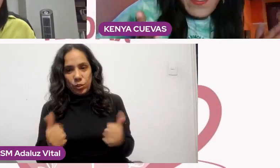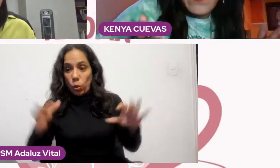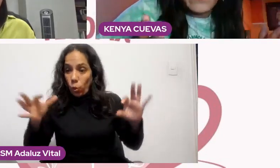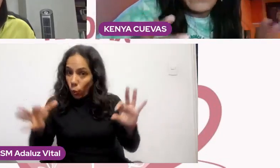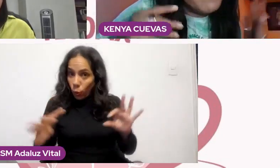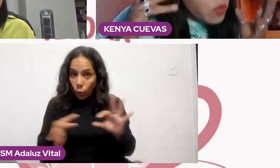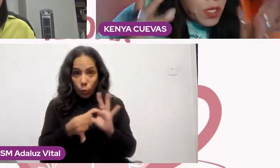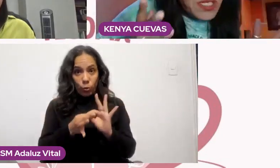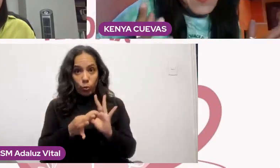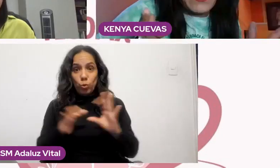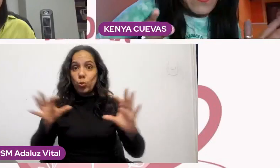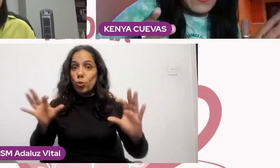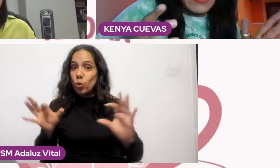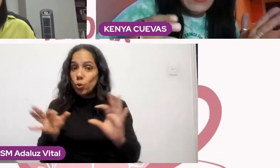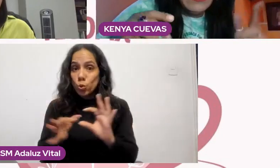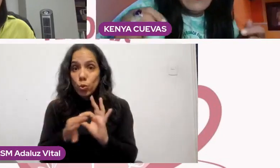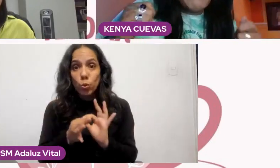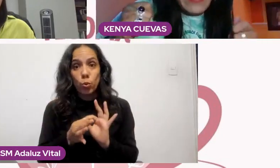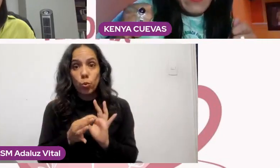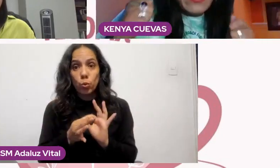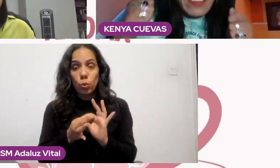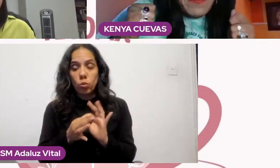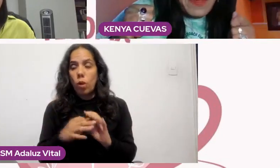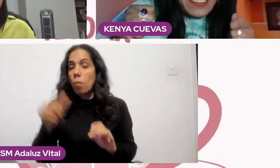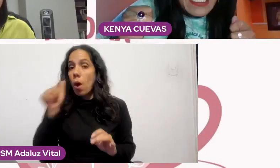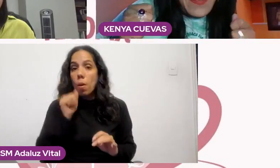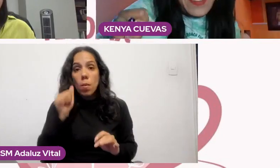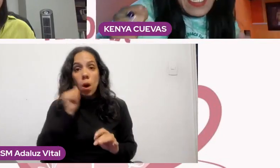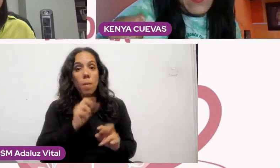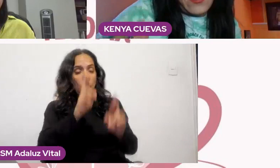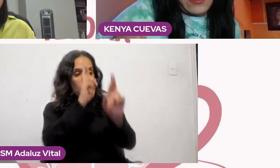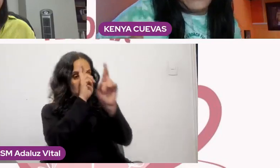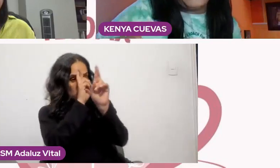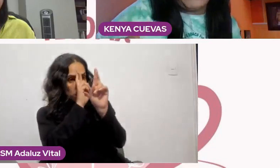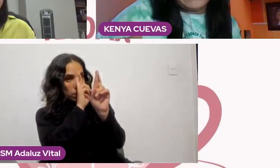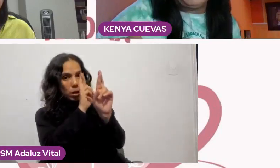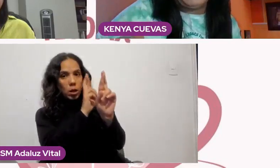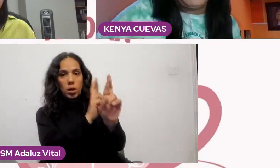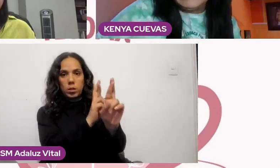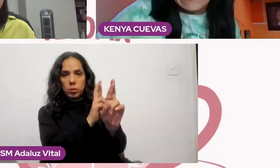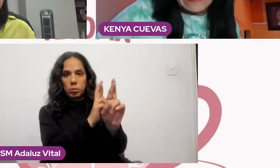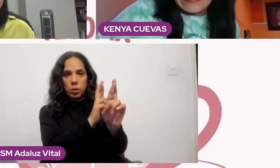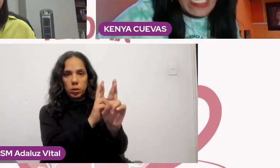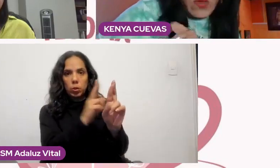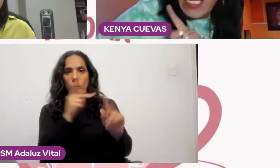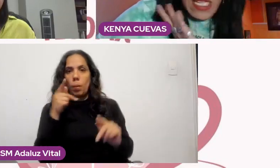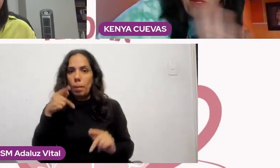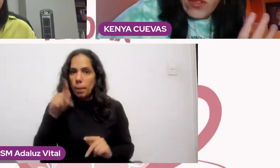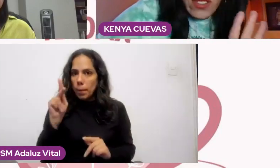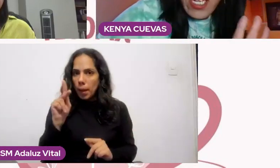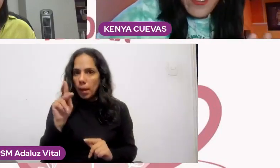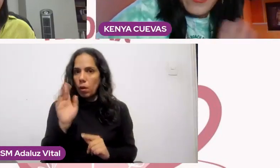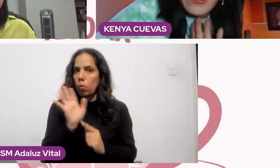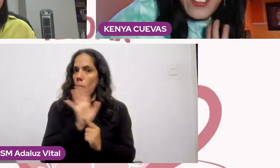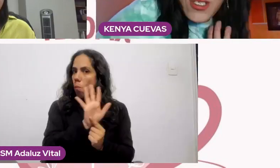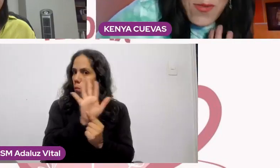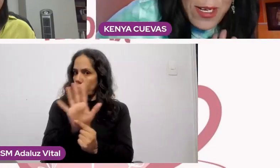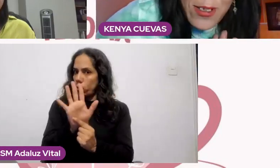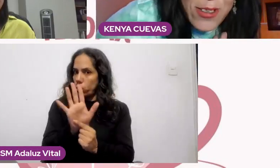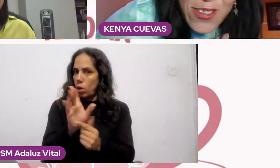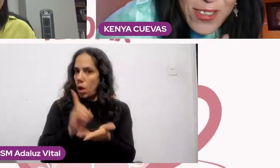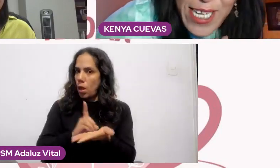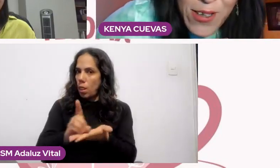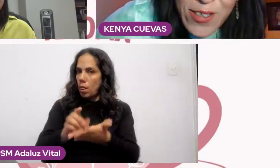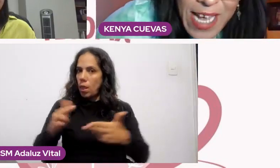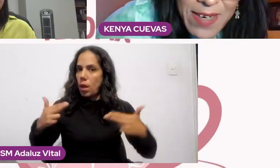muy cuidadosa, muy respetuosa, pero siempre dignificando los derechos humanos, ¿no? Y que aquí no hay de dos, los derechos